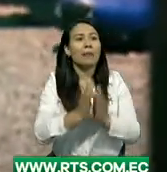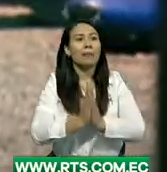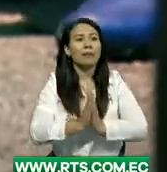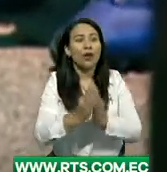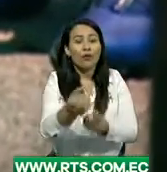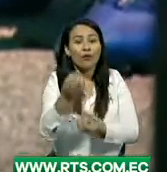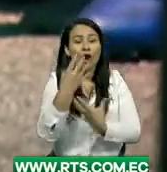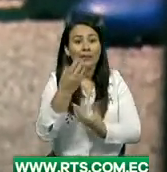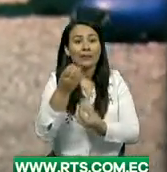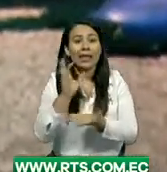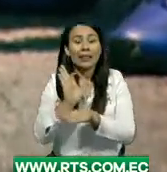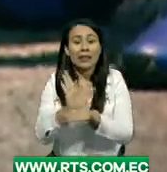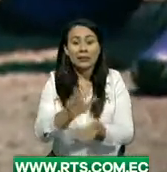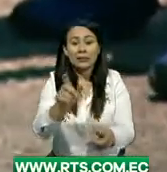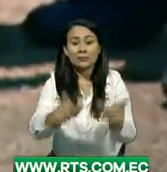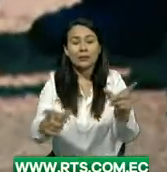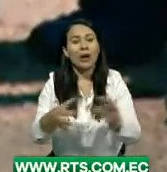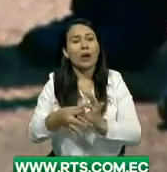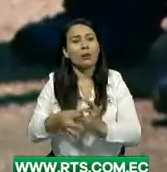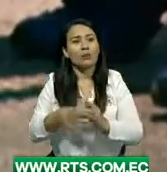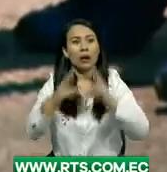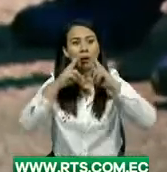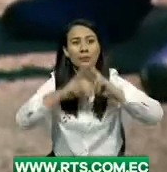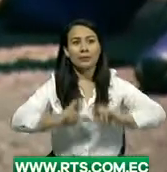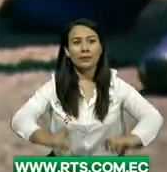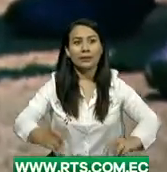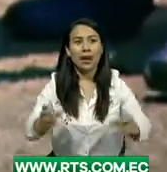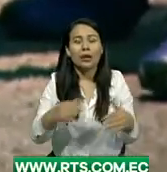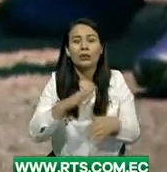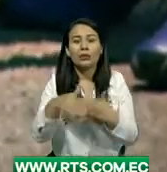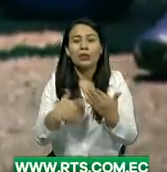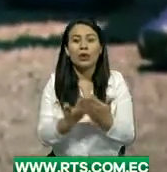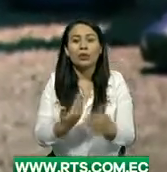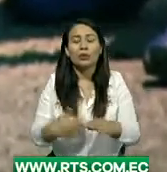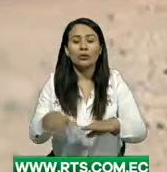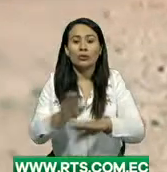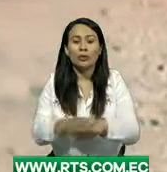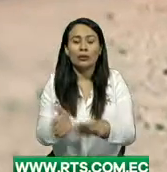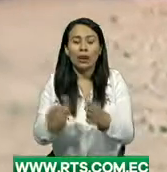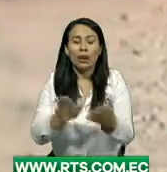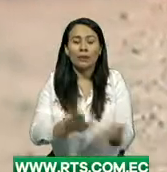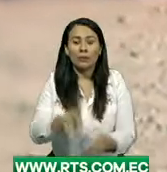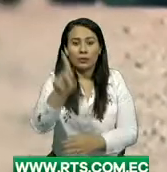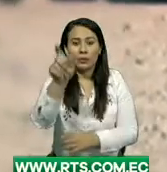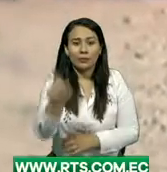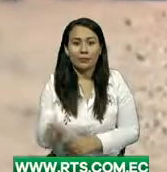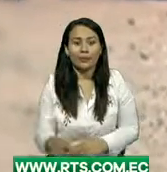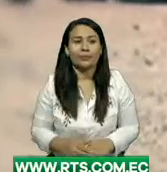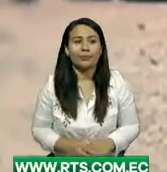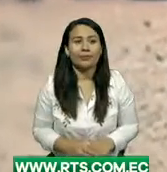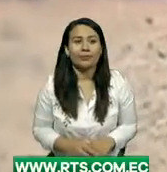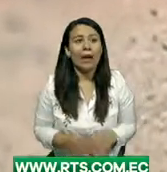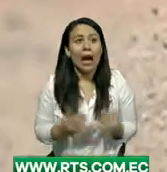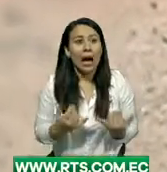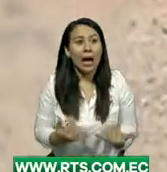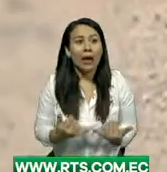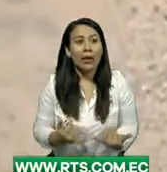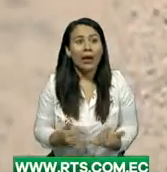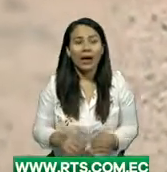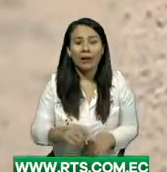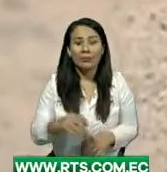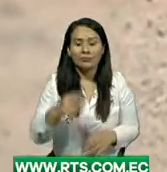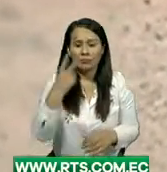para iniciar junto a la fiscalía las investigaciones esta muerte violenta se han procedido a levantar aproximadamente diez indicios